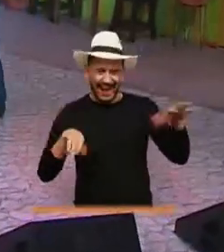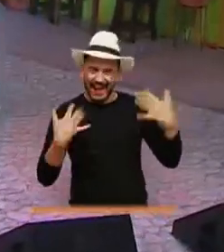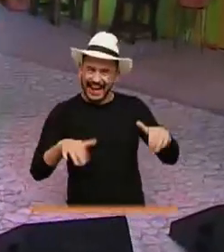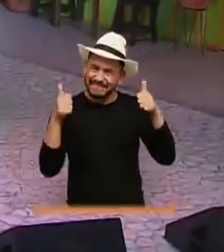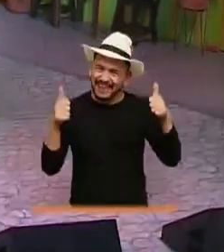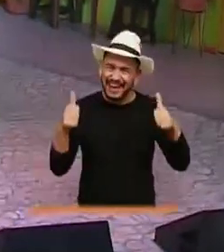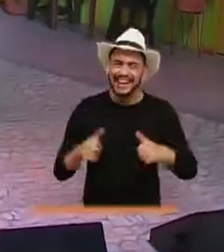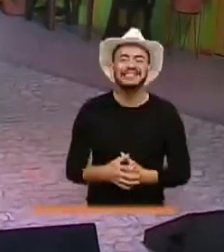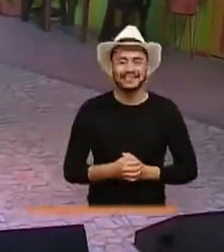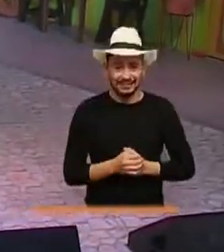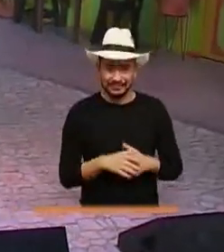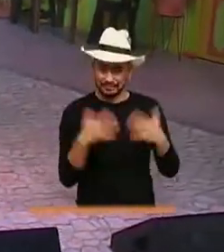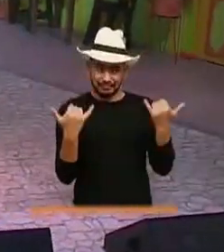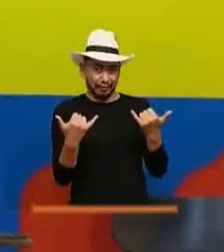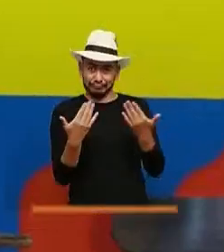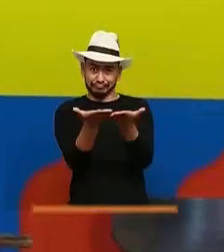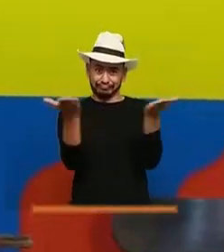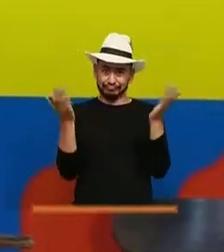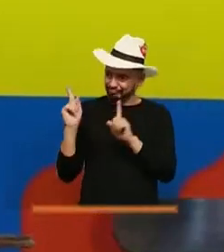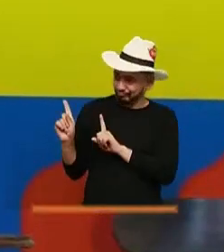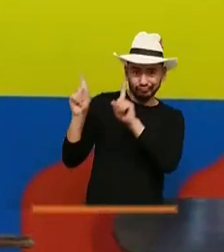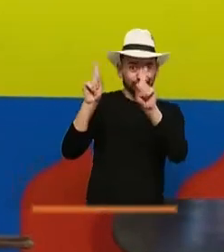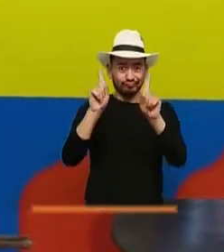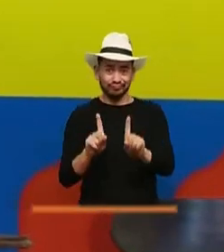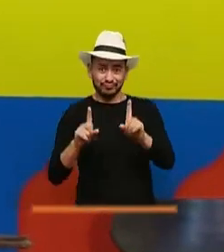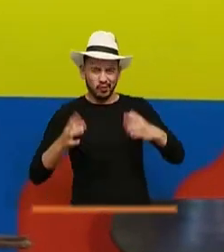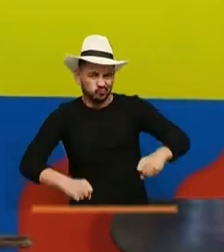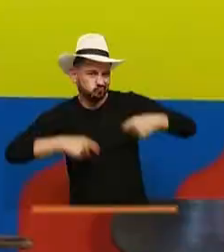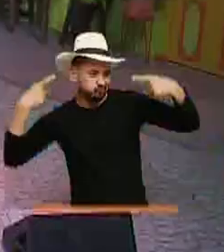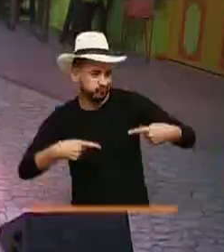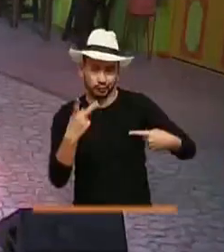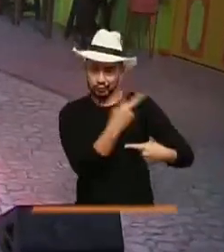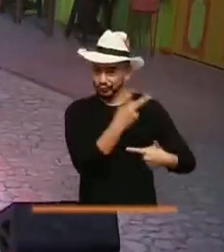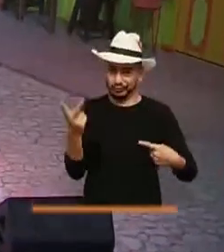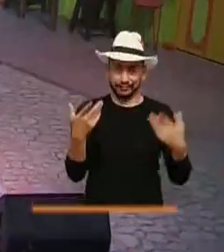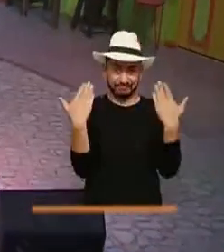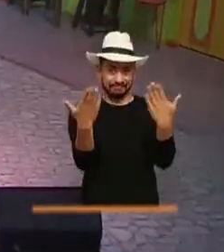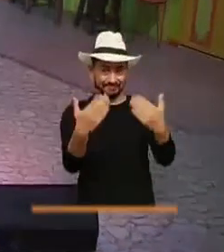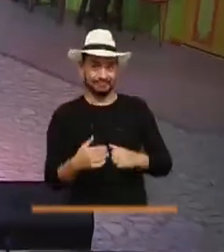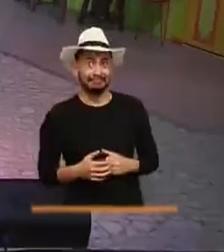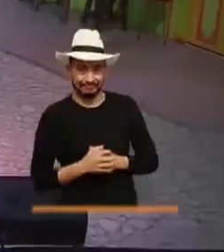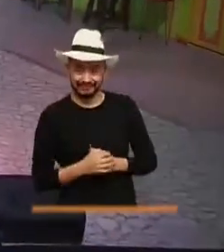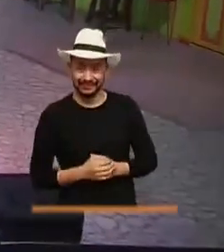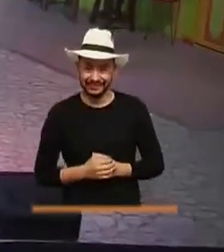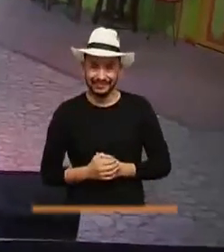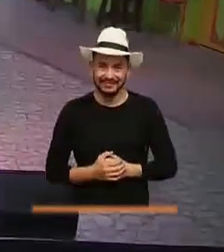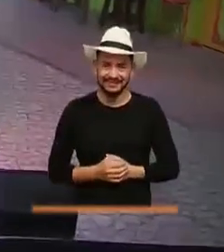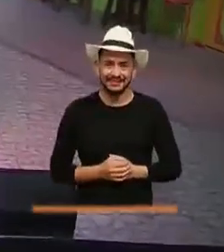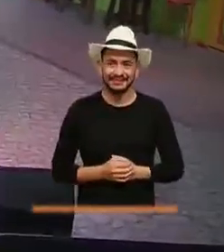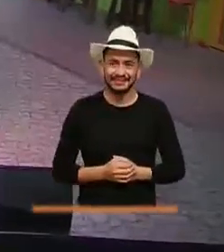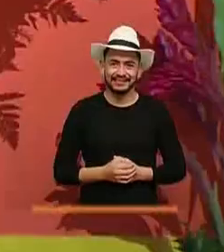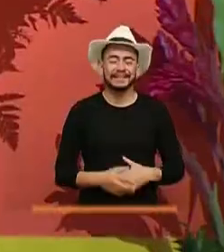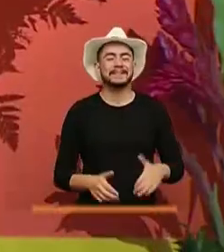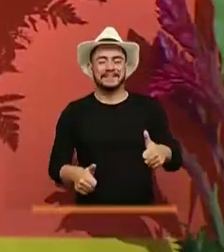momento de escuchar entonces a Gallinazo y a Pichingo. Gallinazo y Pichingo, te va libre. Como el más